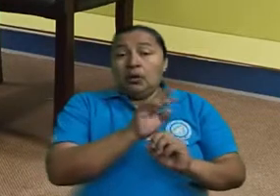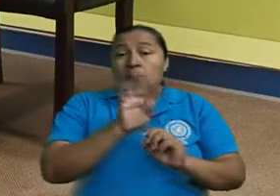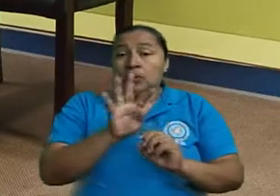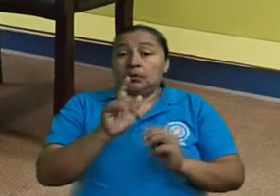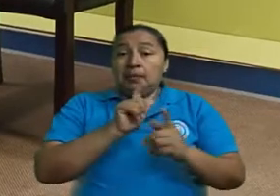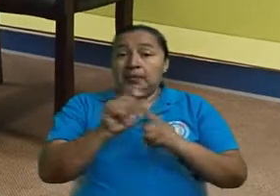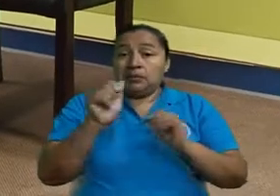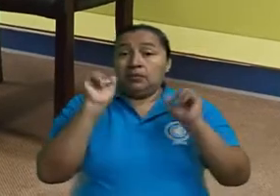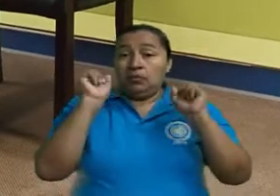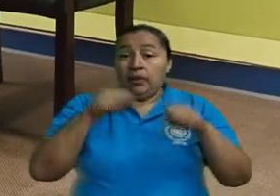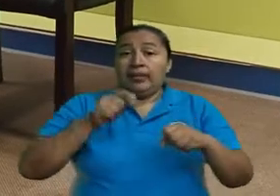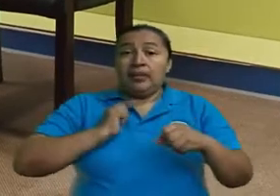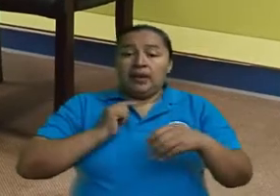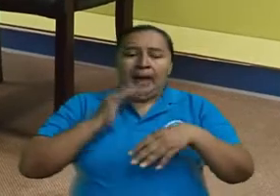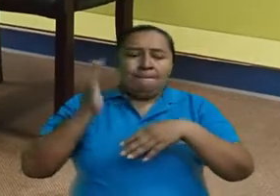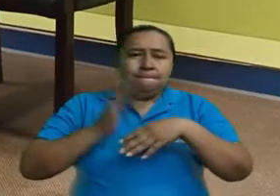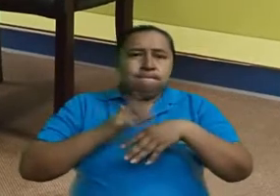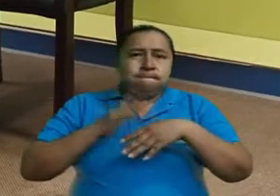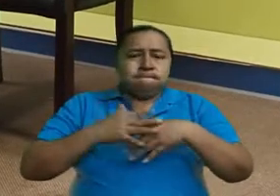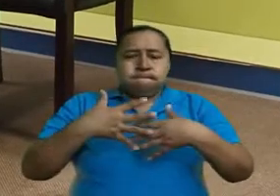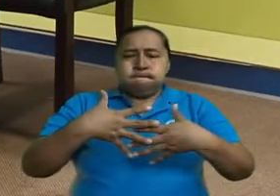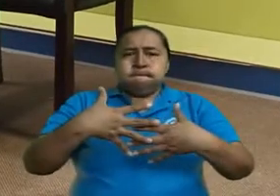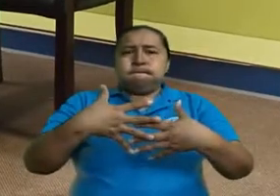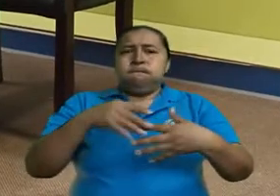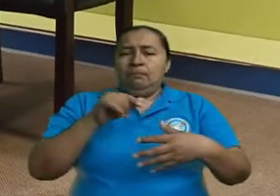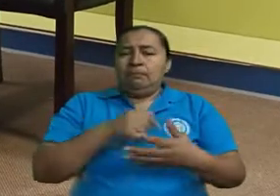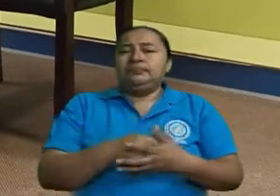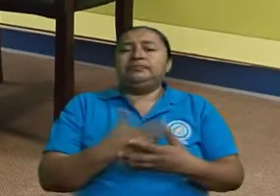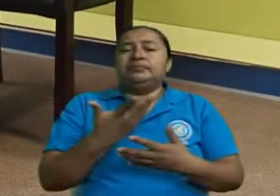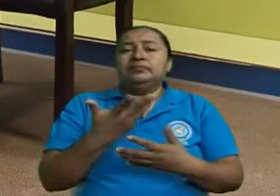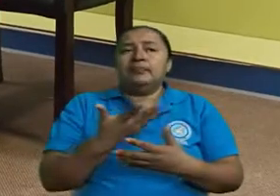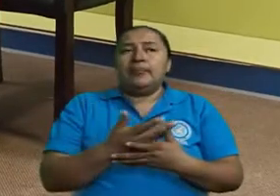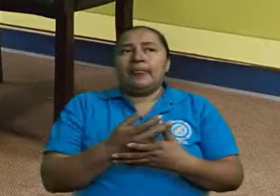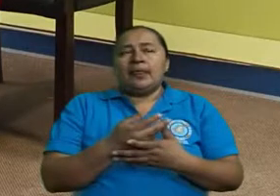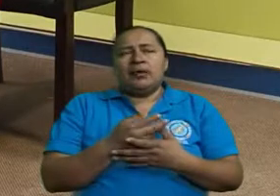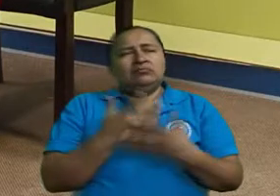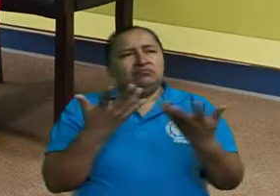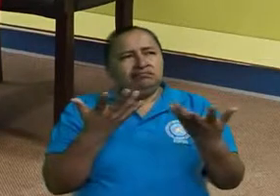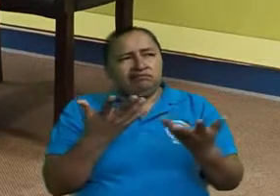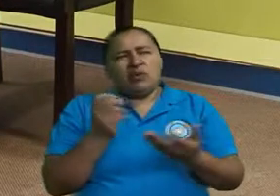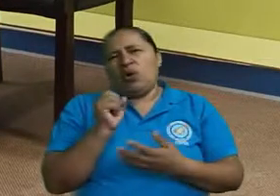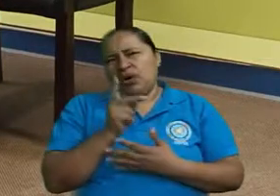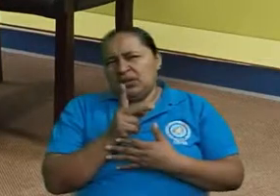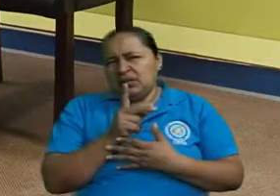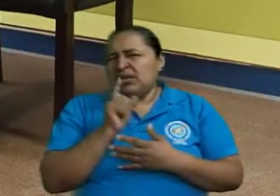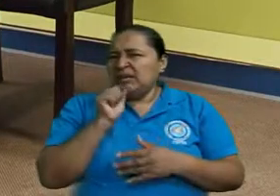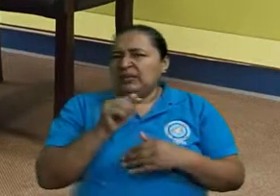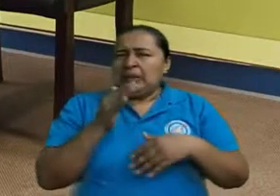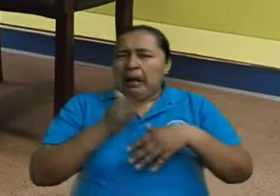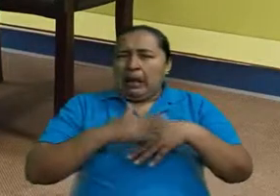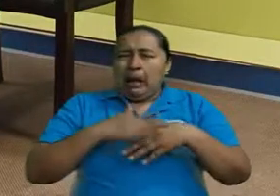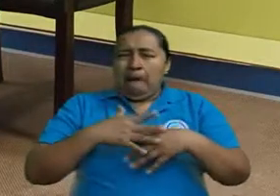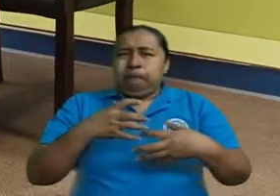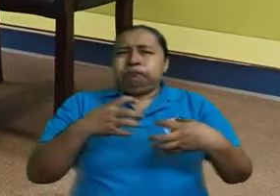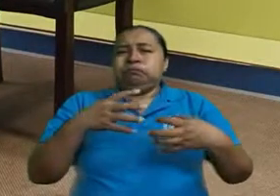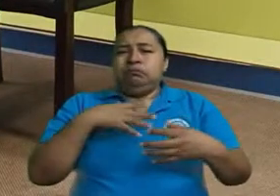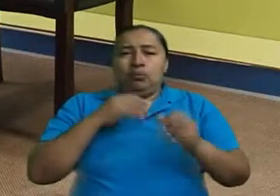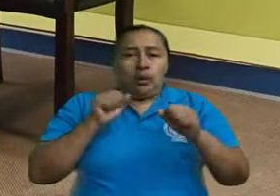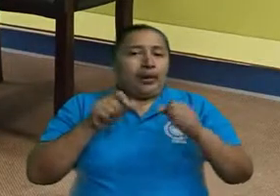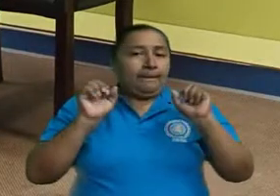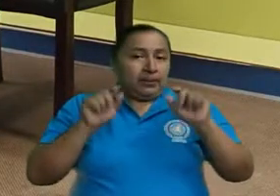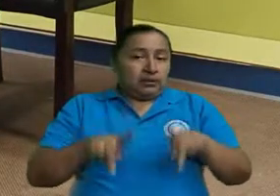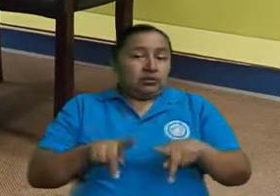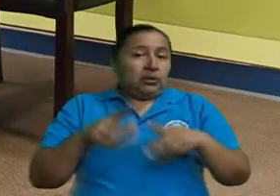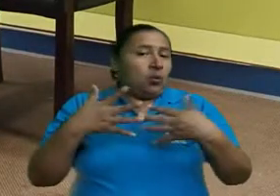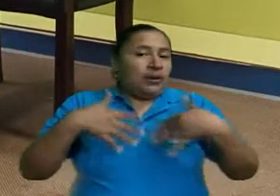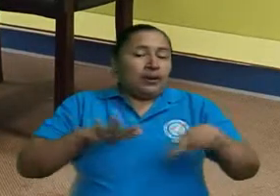tener ese proceso. Ok, la presencia de los cólicos la puede tener cualquier paciente, pero el hecho